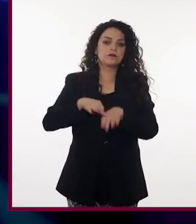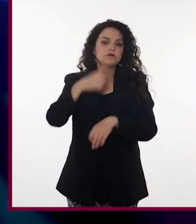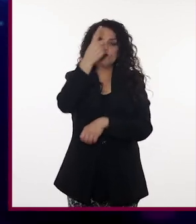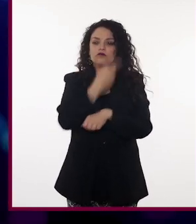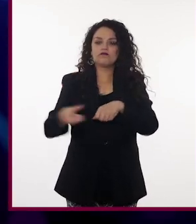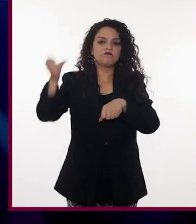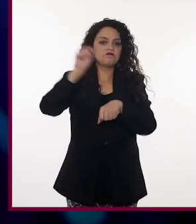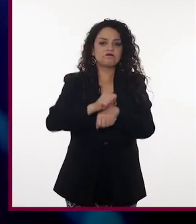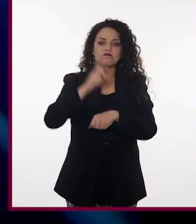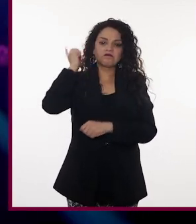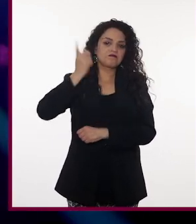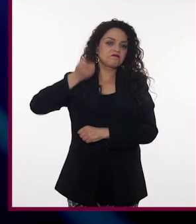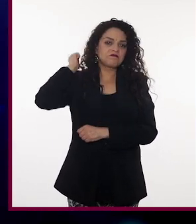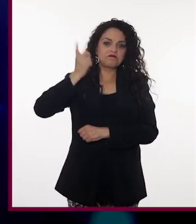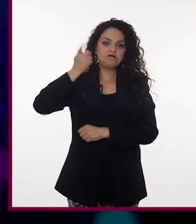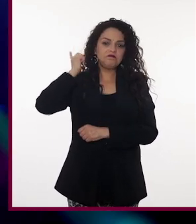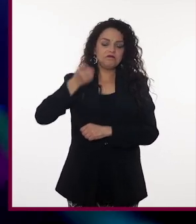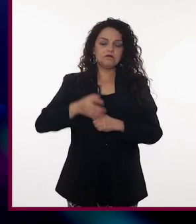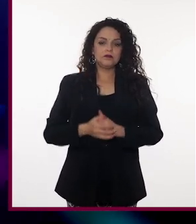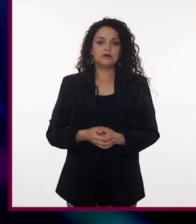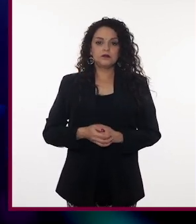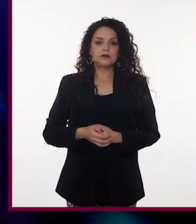las semanas. Me parece que para